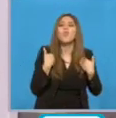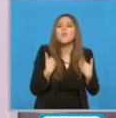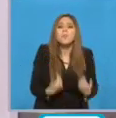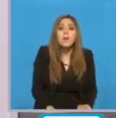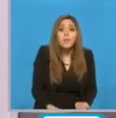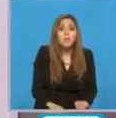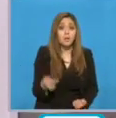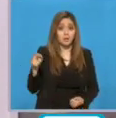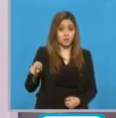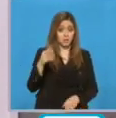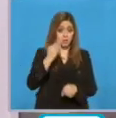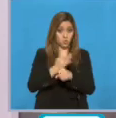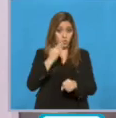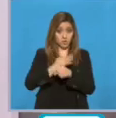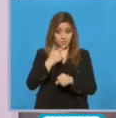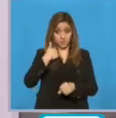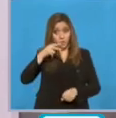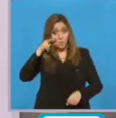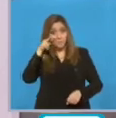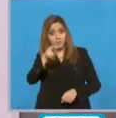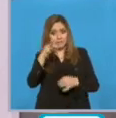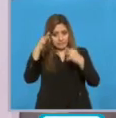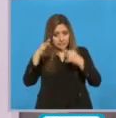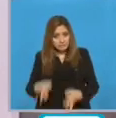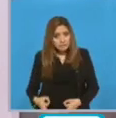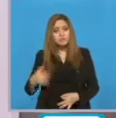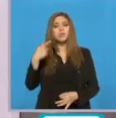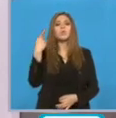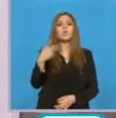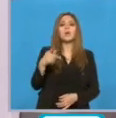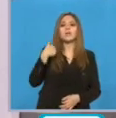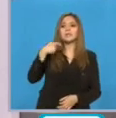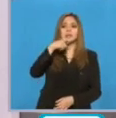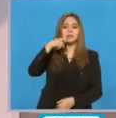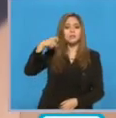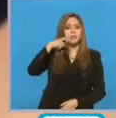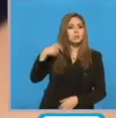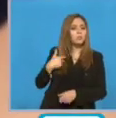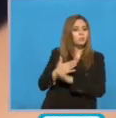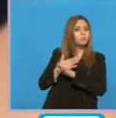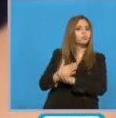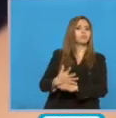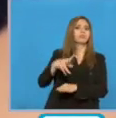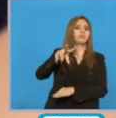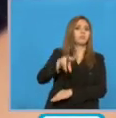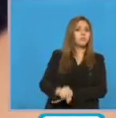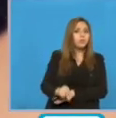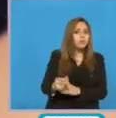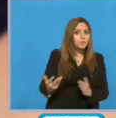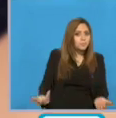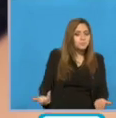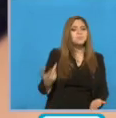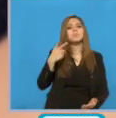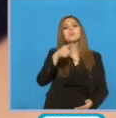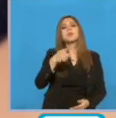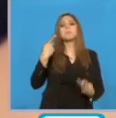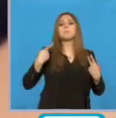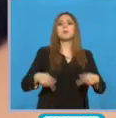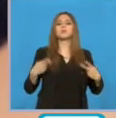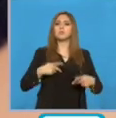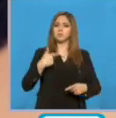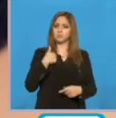sería incapaz en estado de conciencia de tener una actividad de este tipo, una actitud de este tipo. Es gente honorable, es